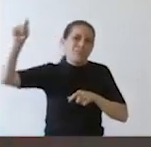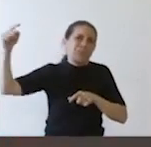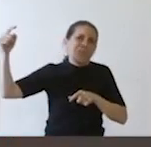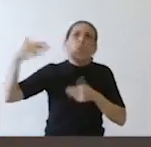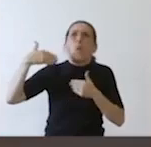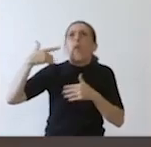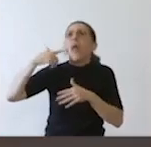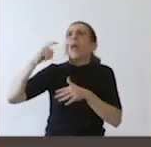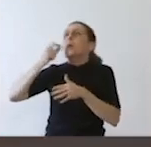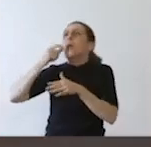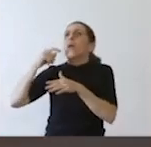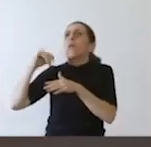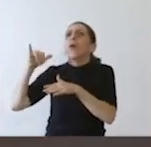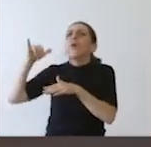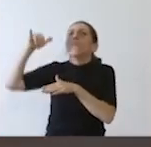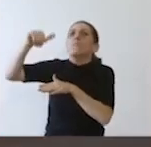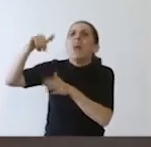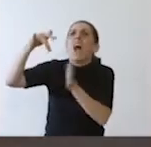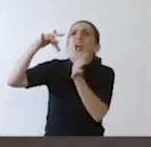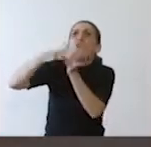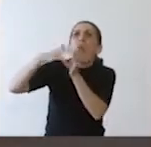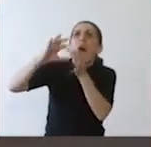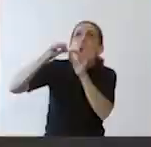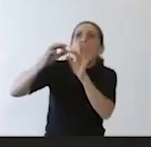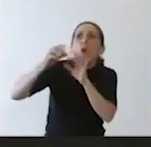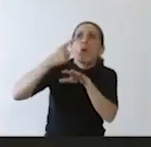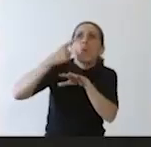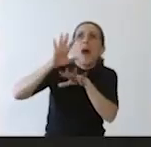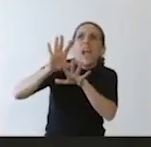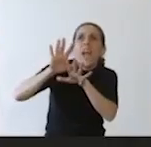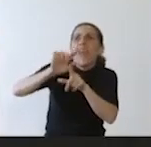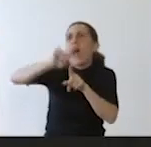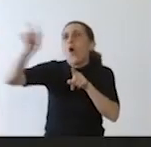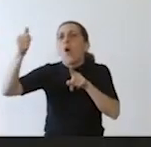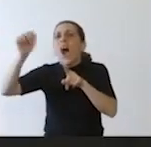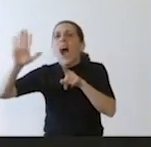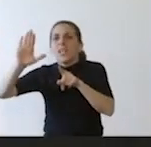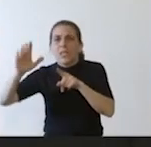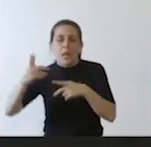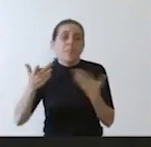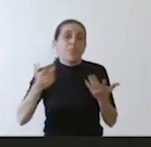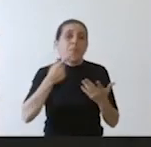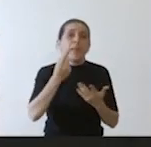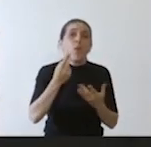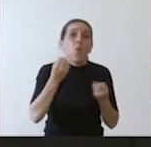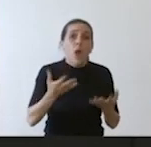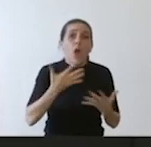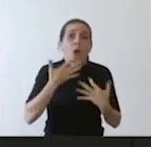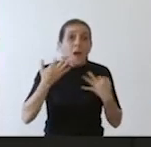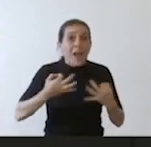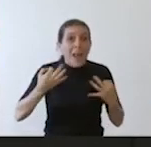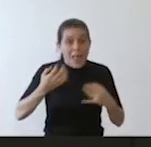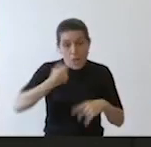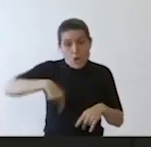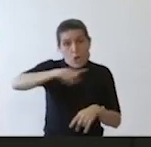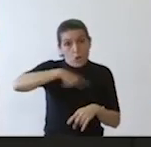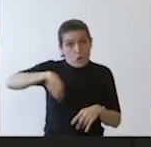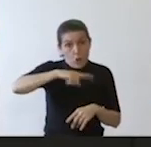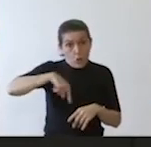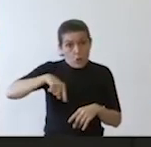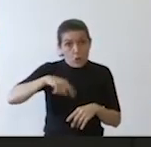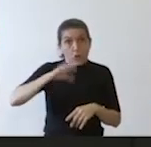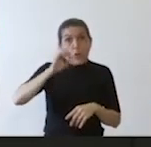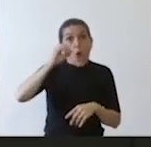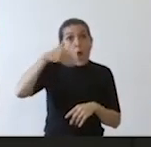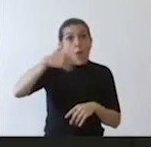en Europa o en Asia. Gracias. Bueno, en realidad lo que nosotros desde la